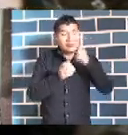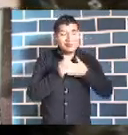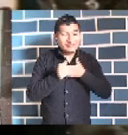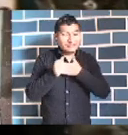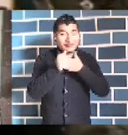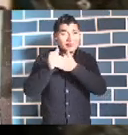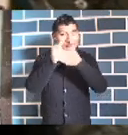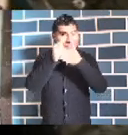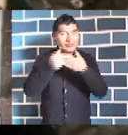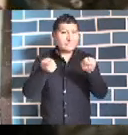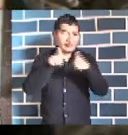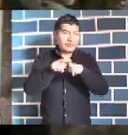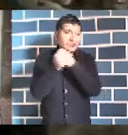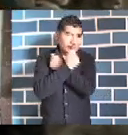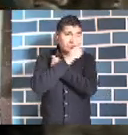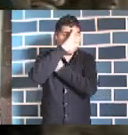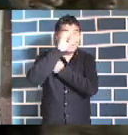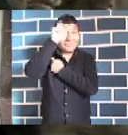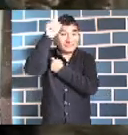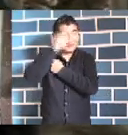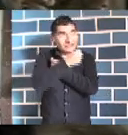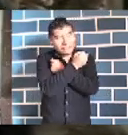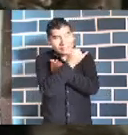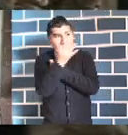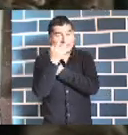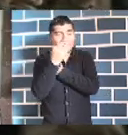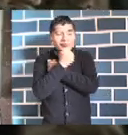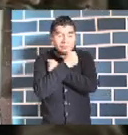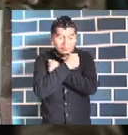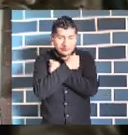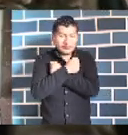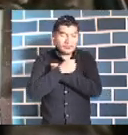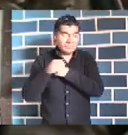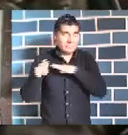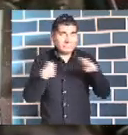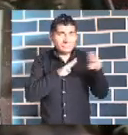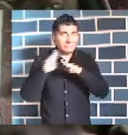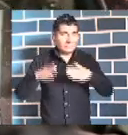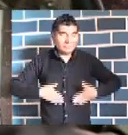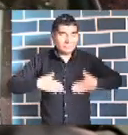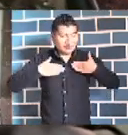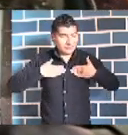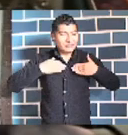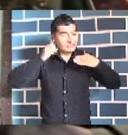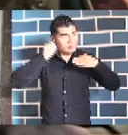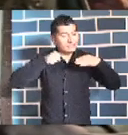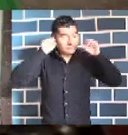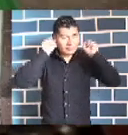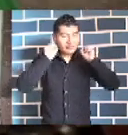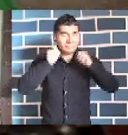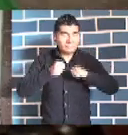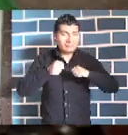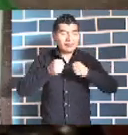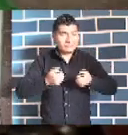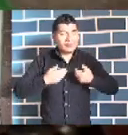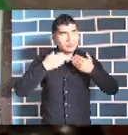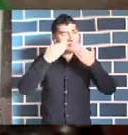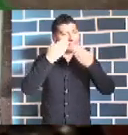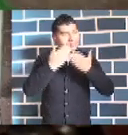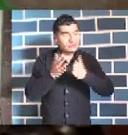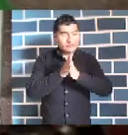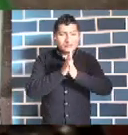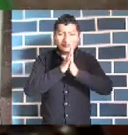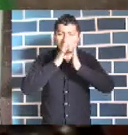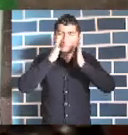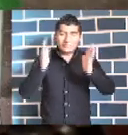cuando el amor a él ya los demás nos mueve la vida es posible actuar de acuerdo a los